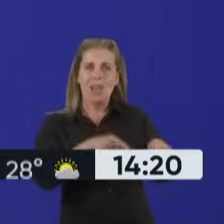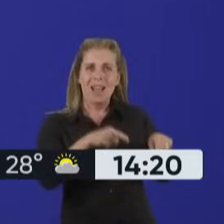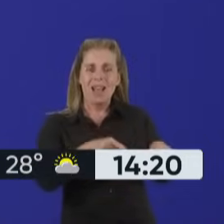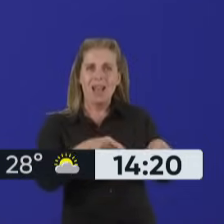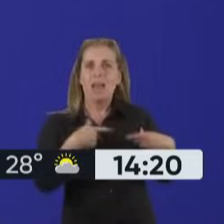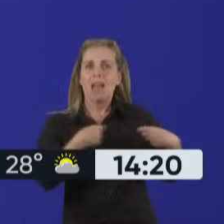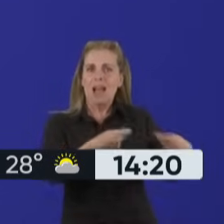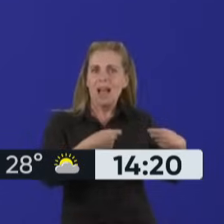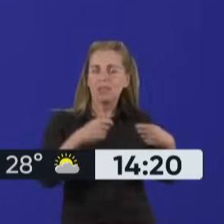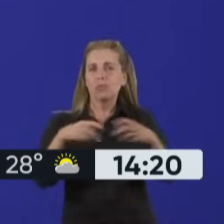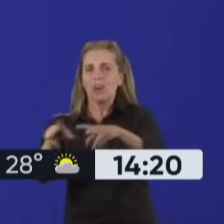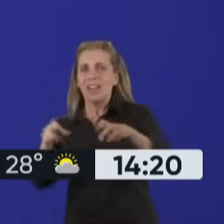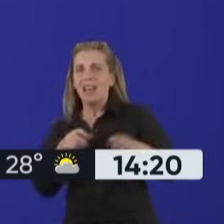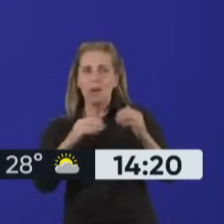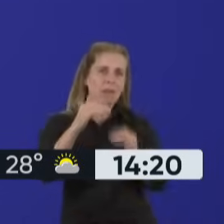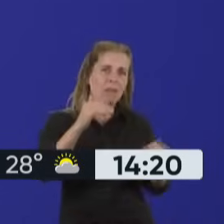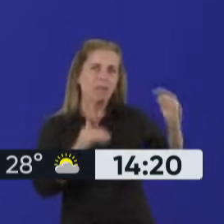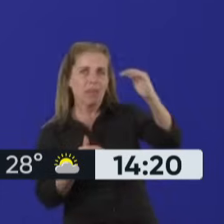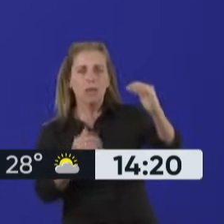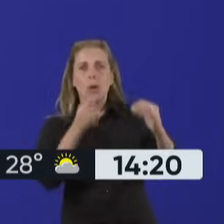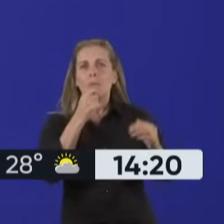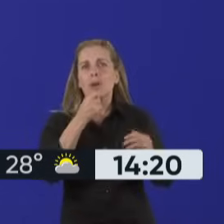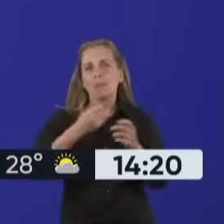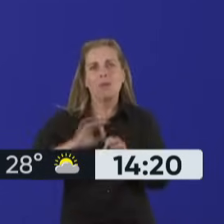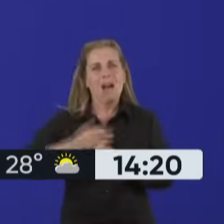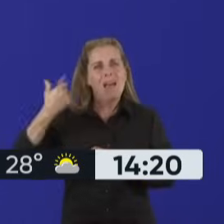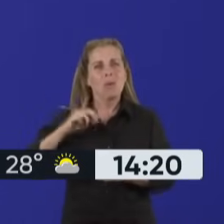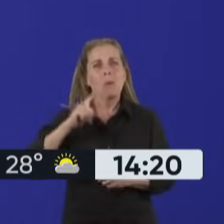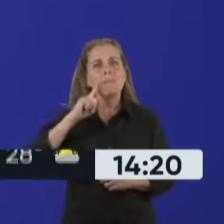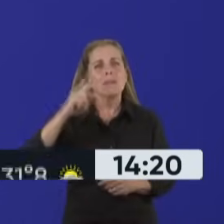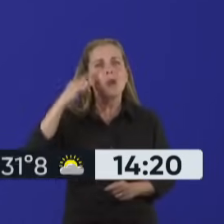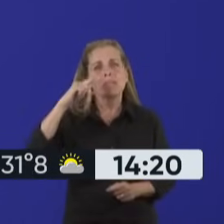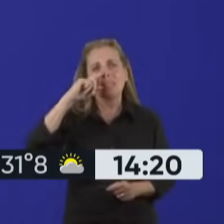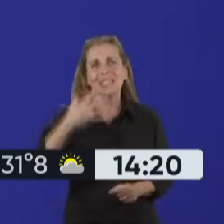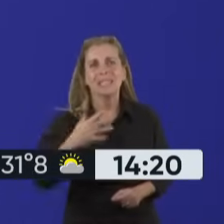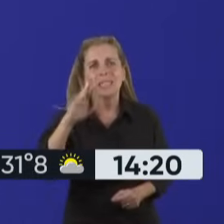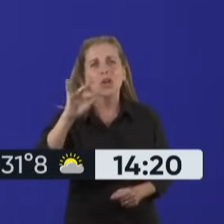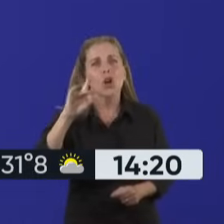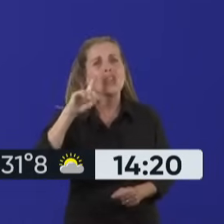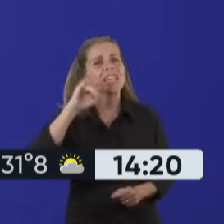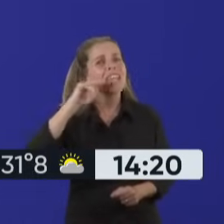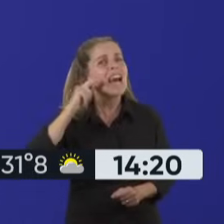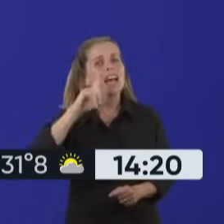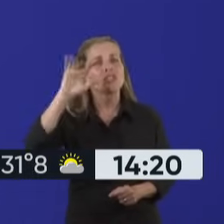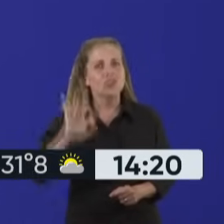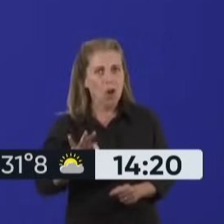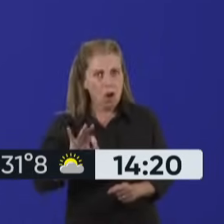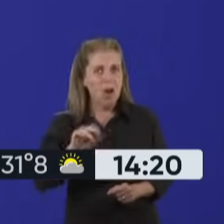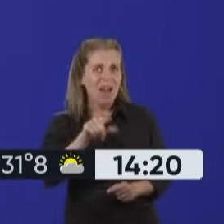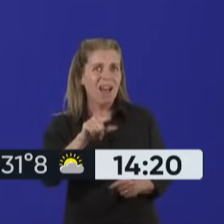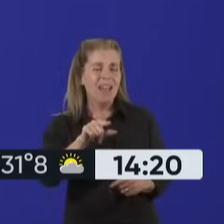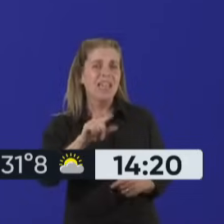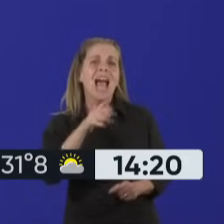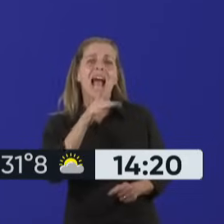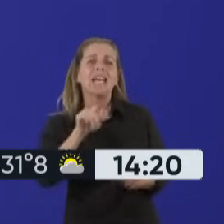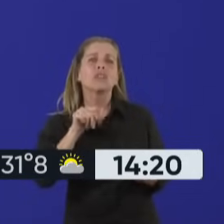obscenos, ya sea como el caso del Rodrigazo en 1975, que teníamos un déficit fiscal de 14